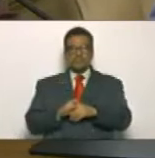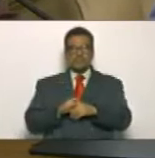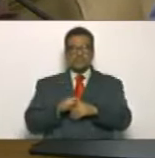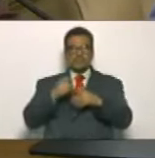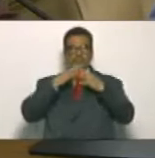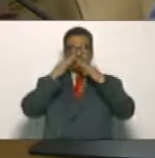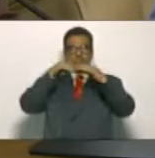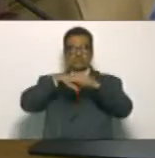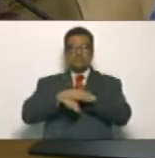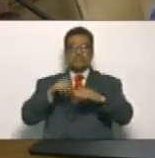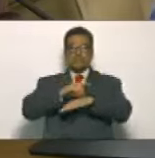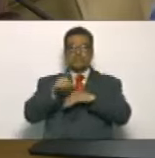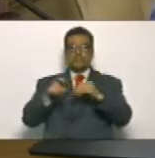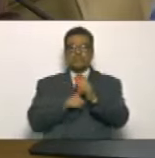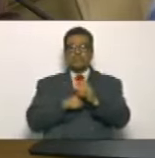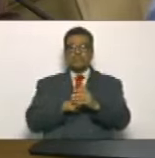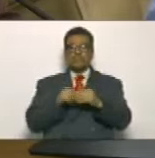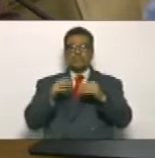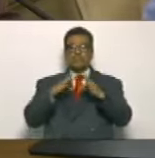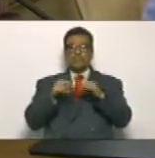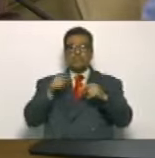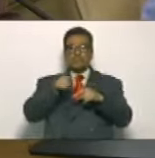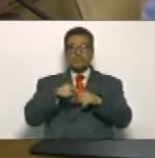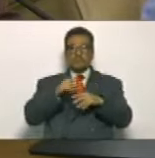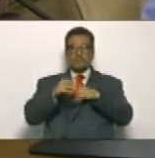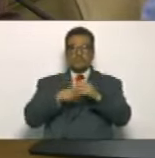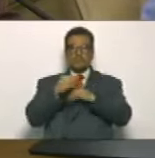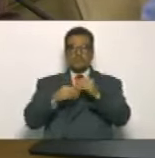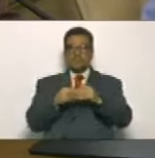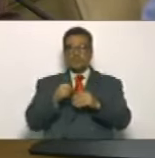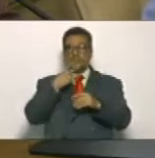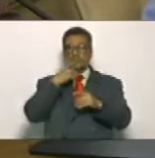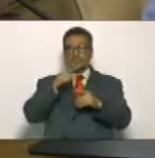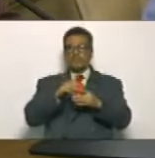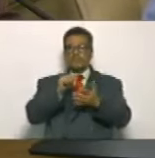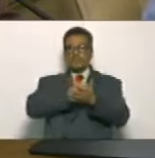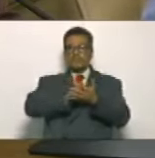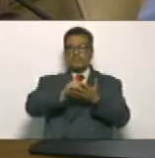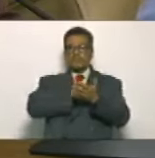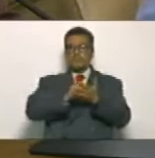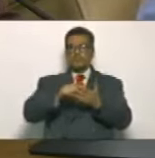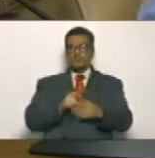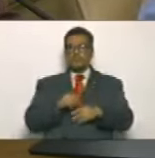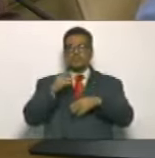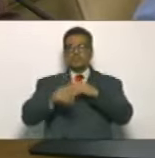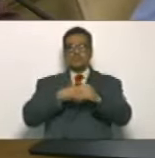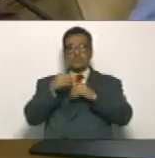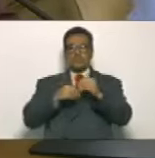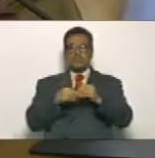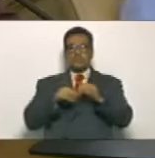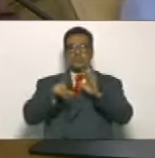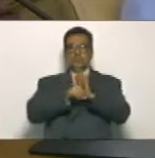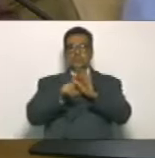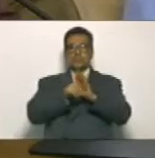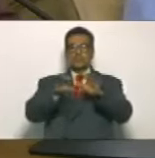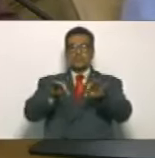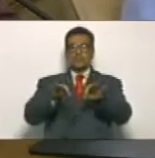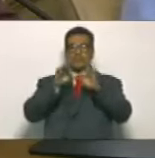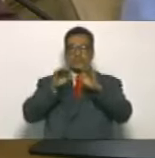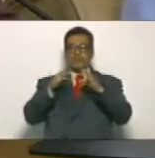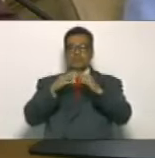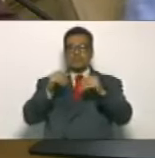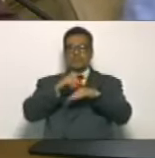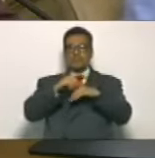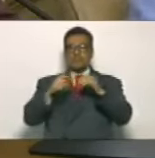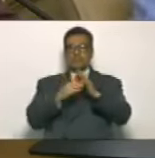su inclusión plena. Las condiciones para dar cumplimiento al contenido de este artículo serán establecidas en una ley especial. Es todo,